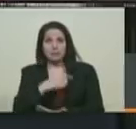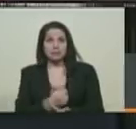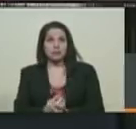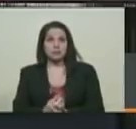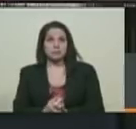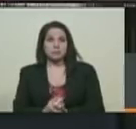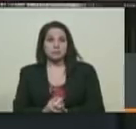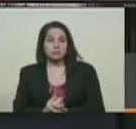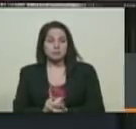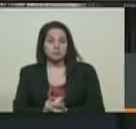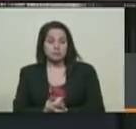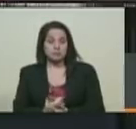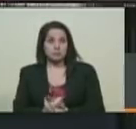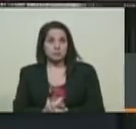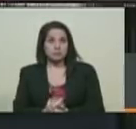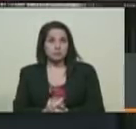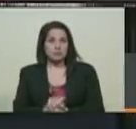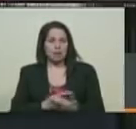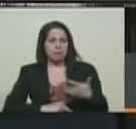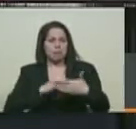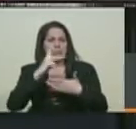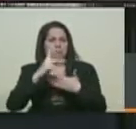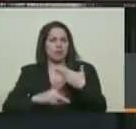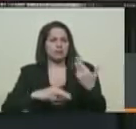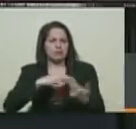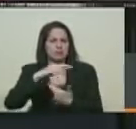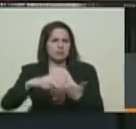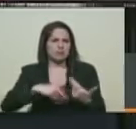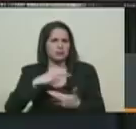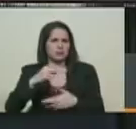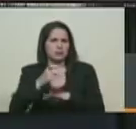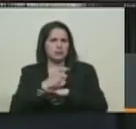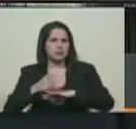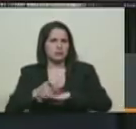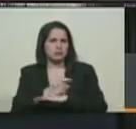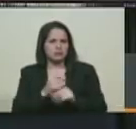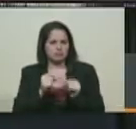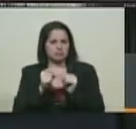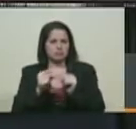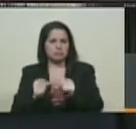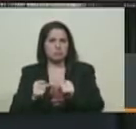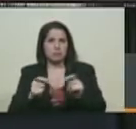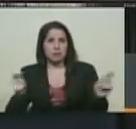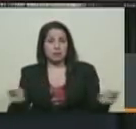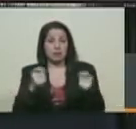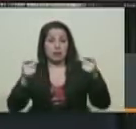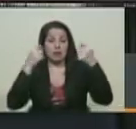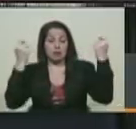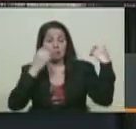¿Quién va a ser el plan de gobierno de la revolución que va a regir las presidenciales del